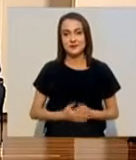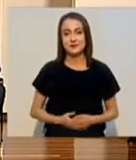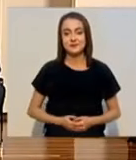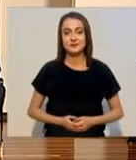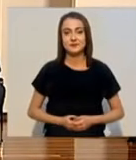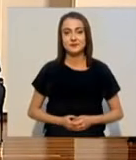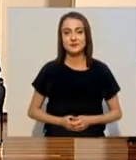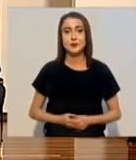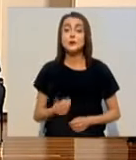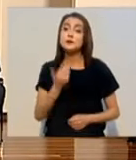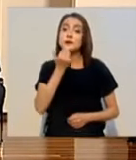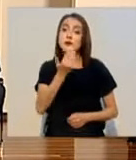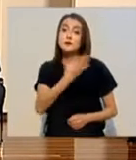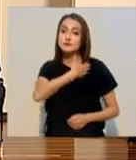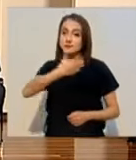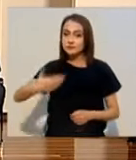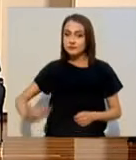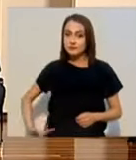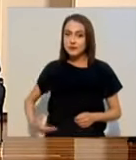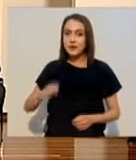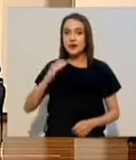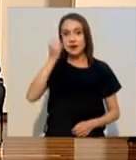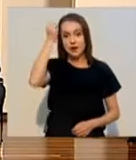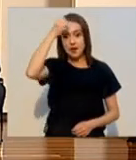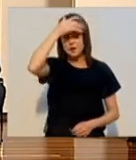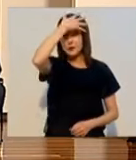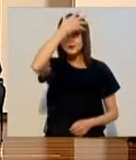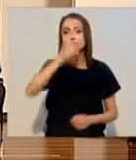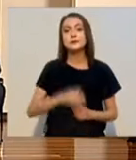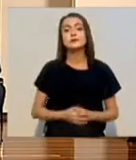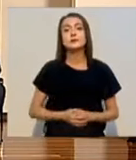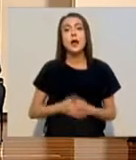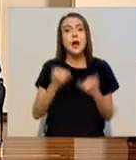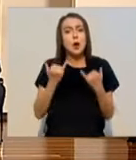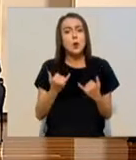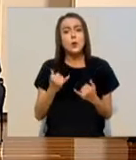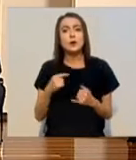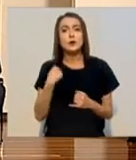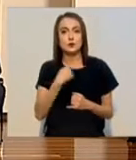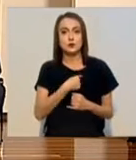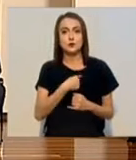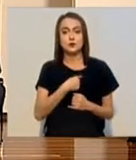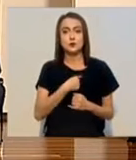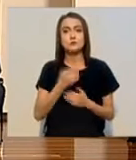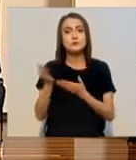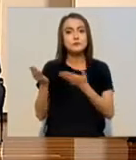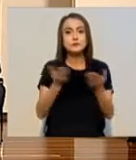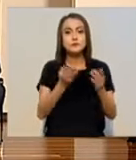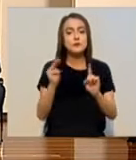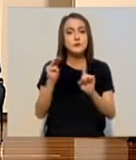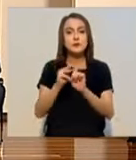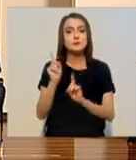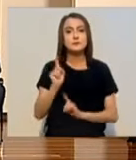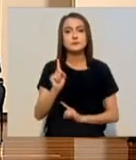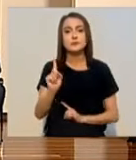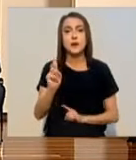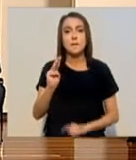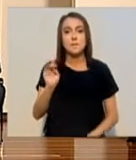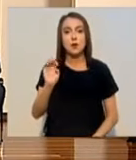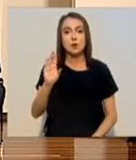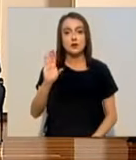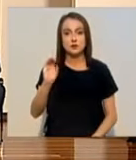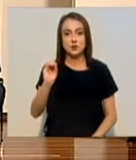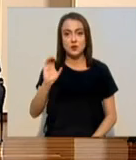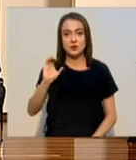Muchísimas gracias a usted, señor presidente, don Carlos Alvarado. De inmediato vamos a escuchar el mensaje del señor